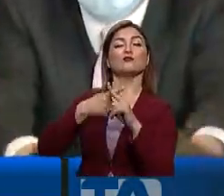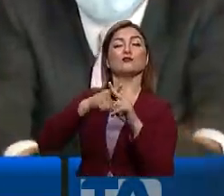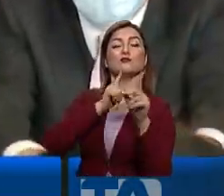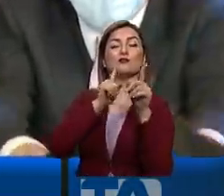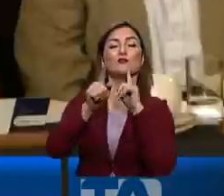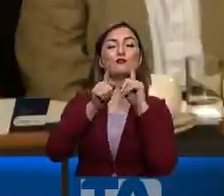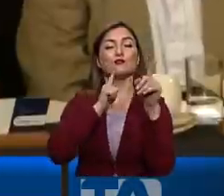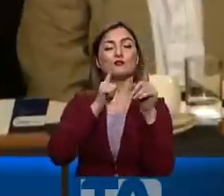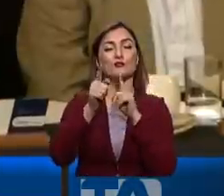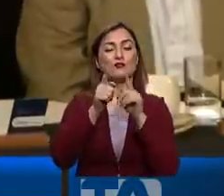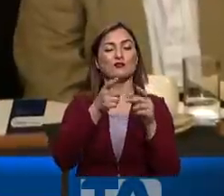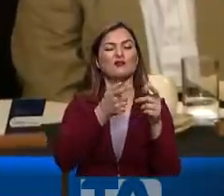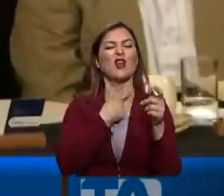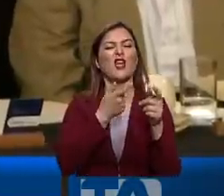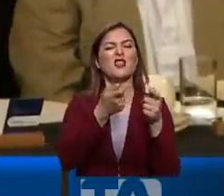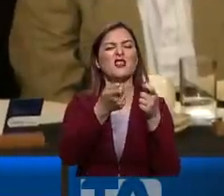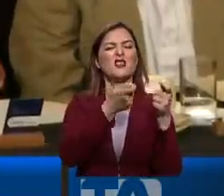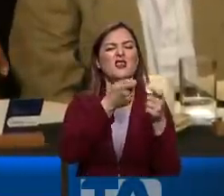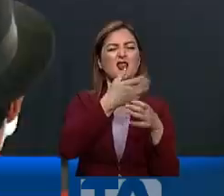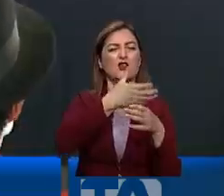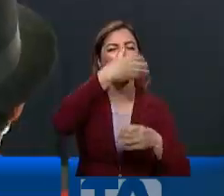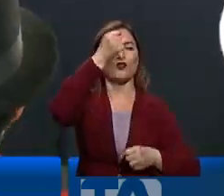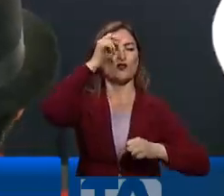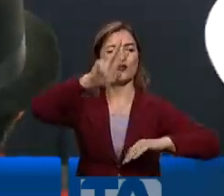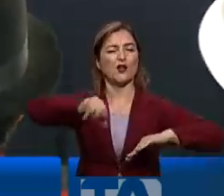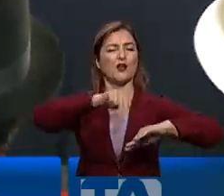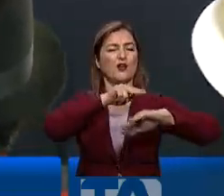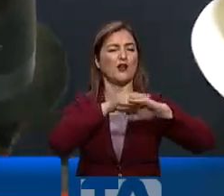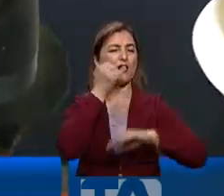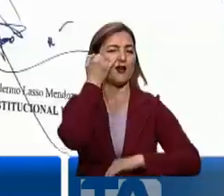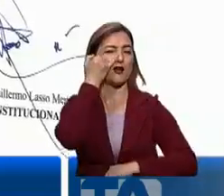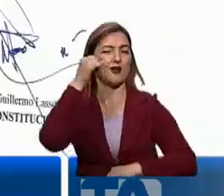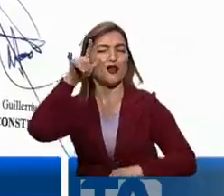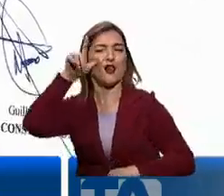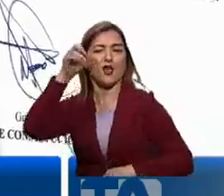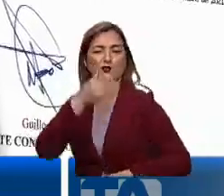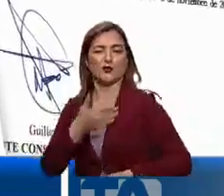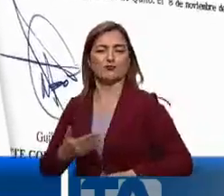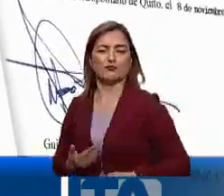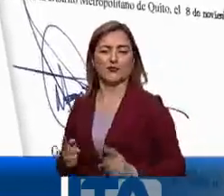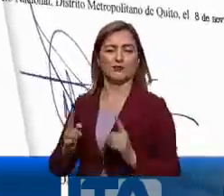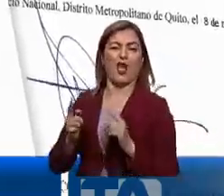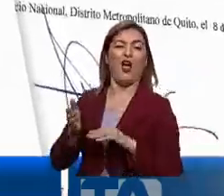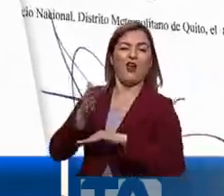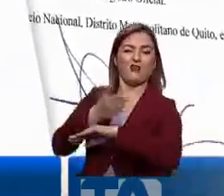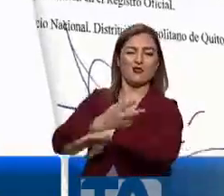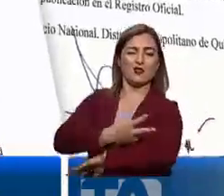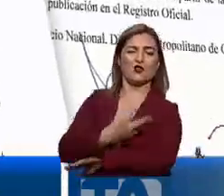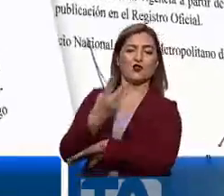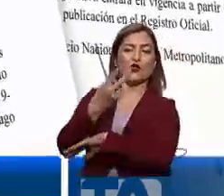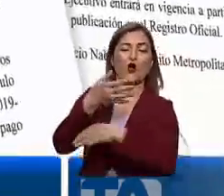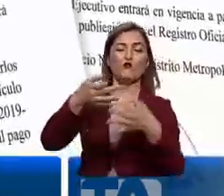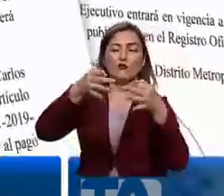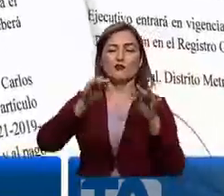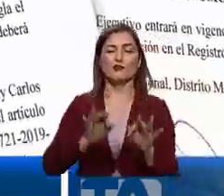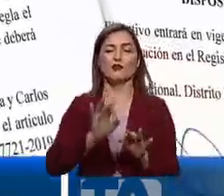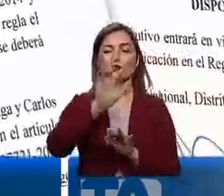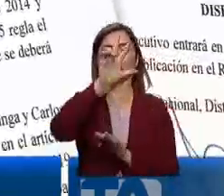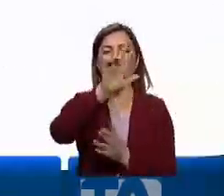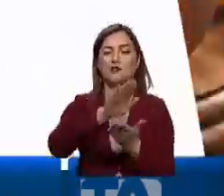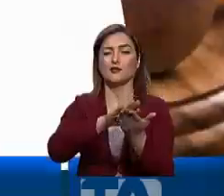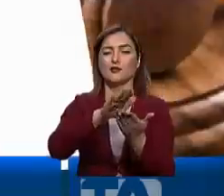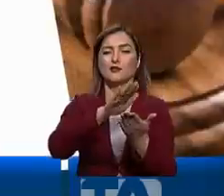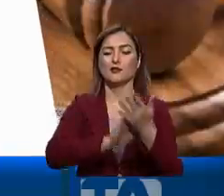de la Confederación de Nacionalidades Indígenas del Ecuador, el presidente de la República, Guillermo Lasso, oficializó sus 3 primeros indultos.